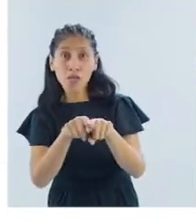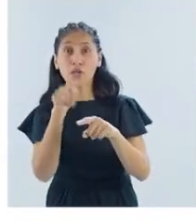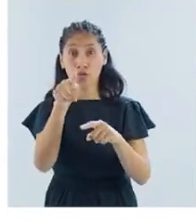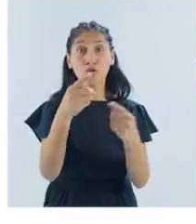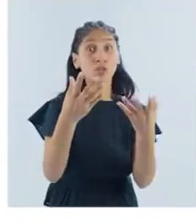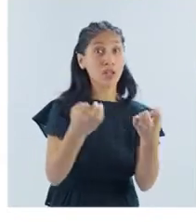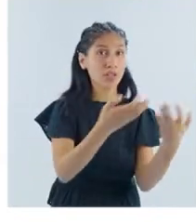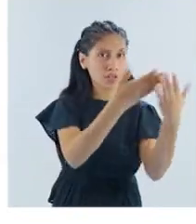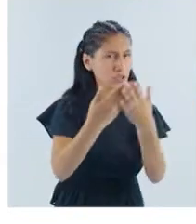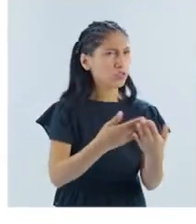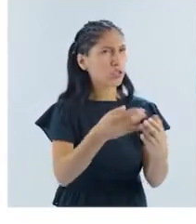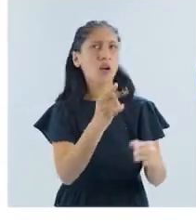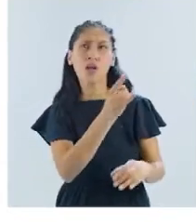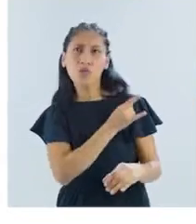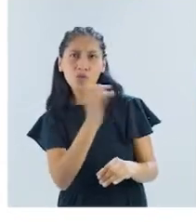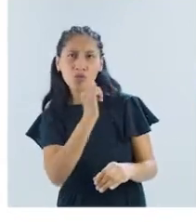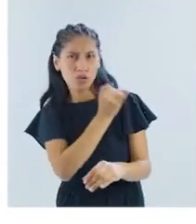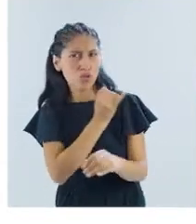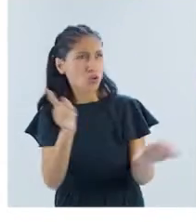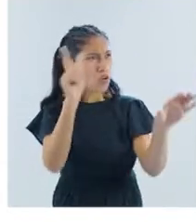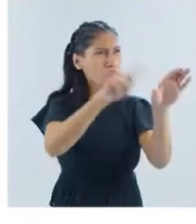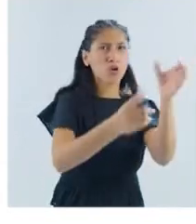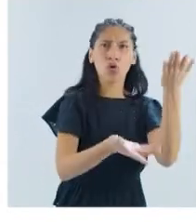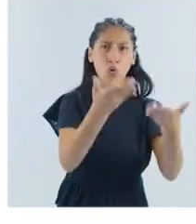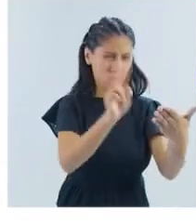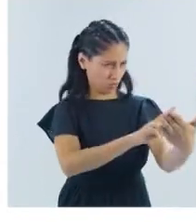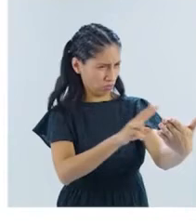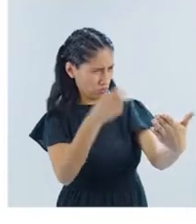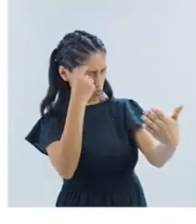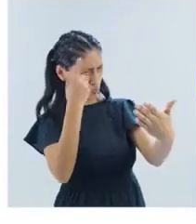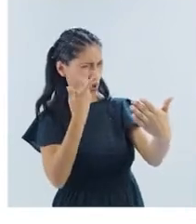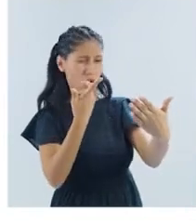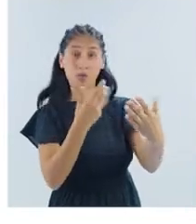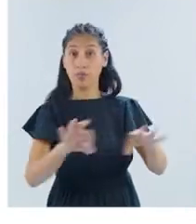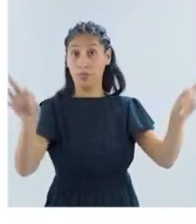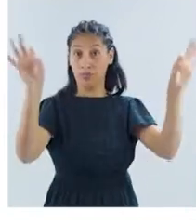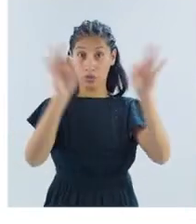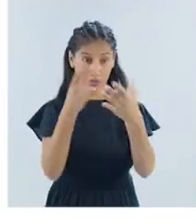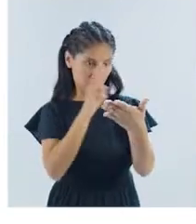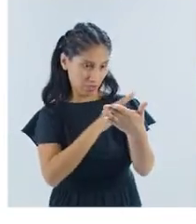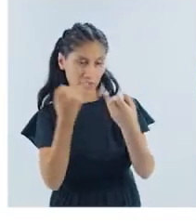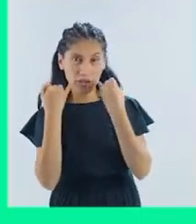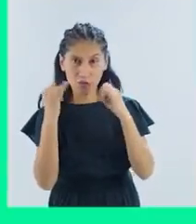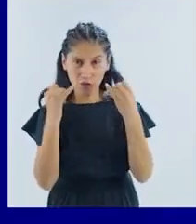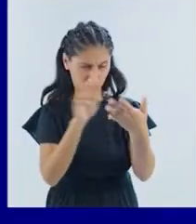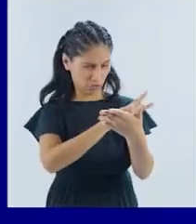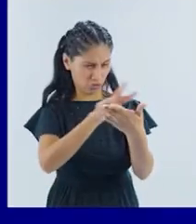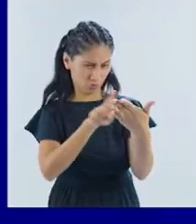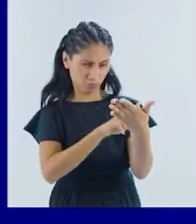o cual centro de enseñanza. Lo importante es verificar toda la información brindada.